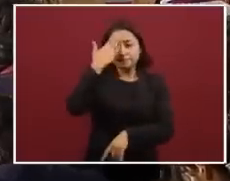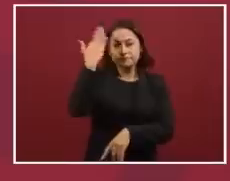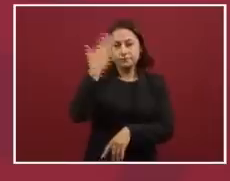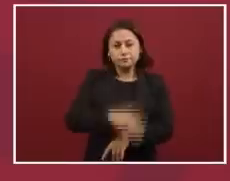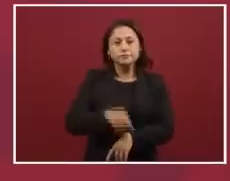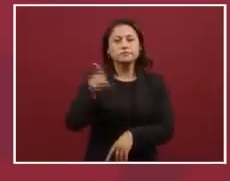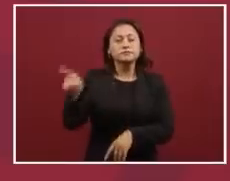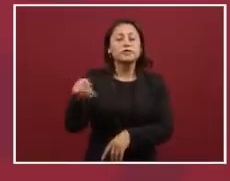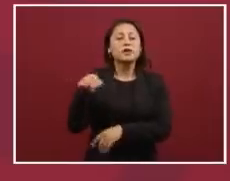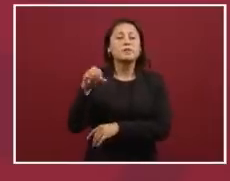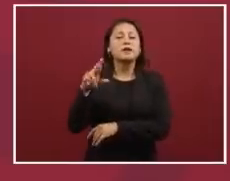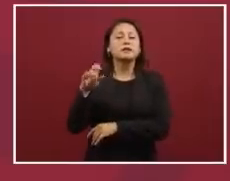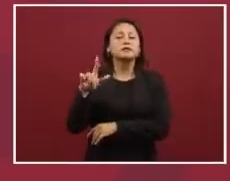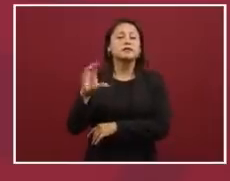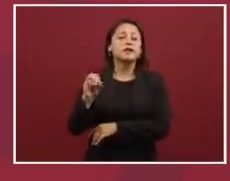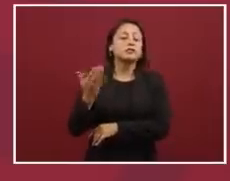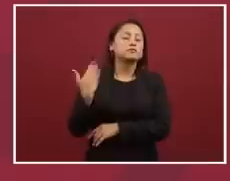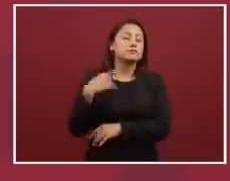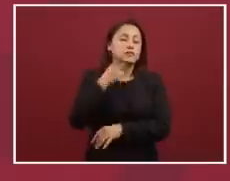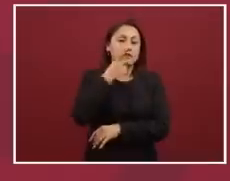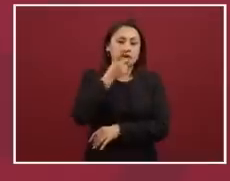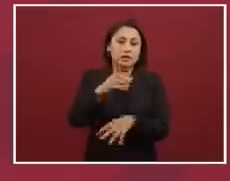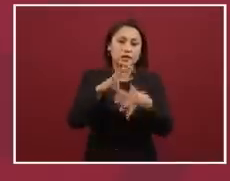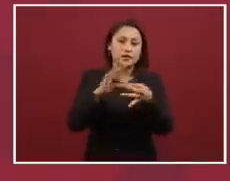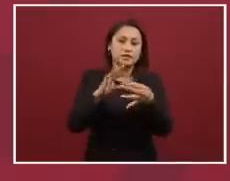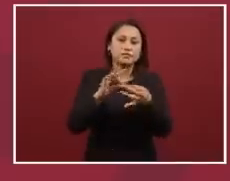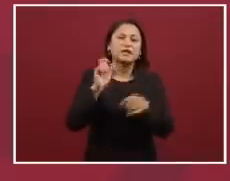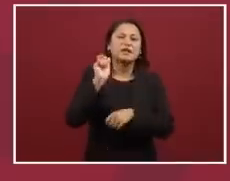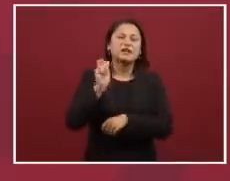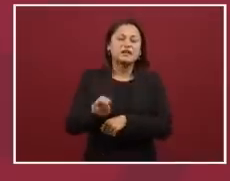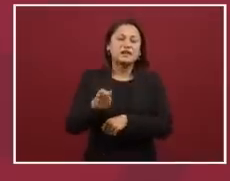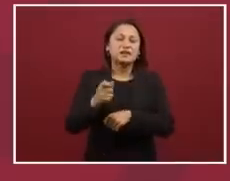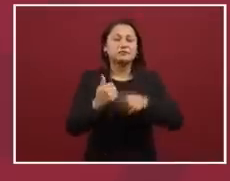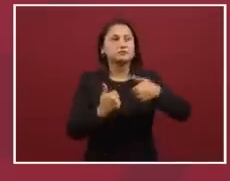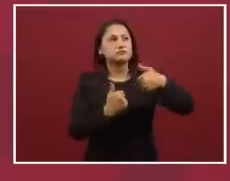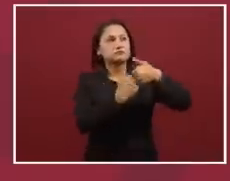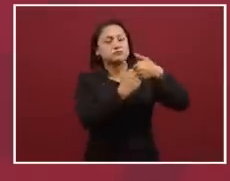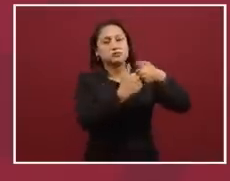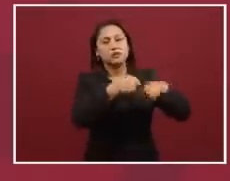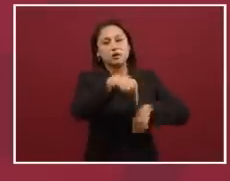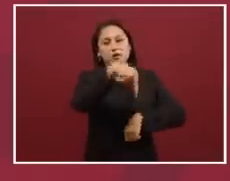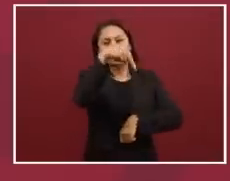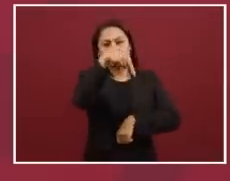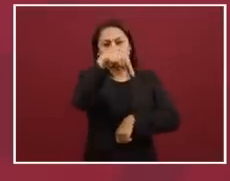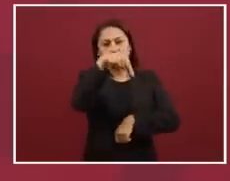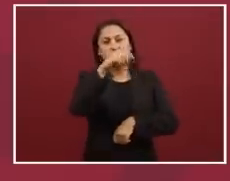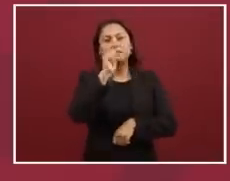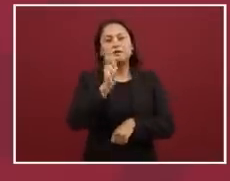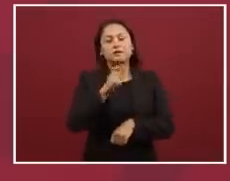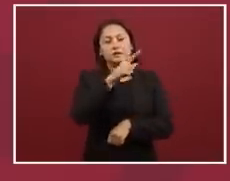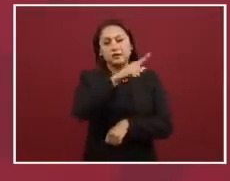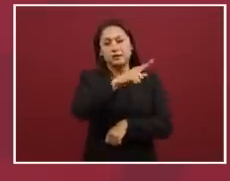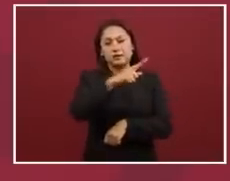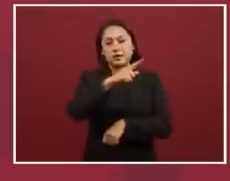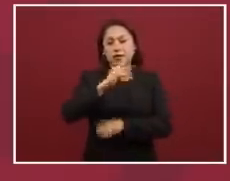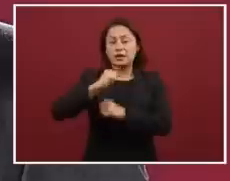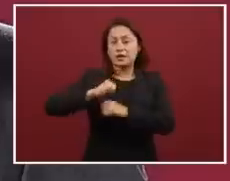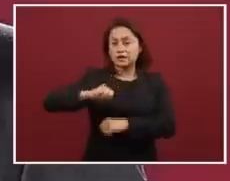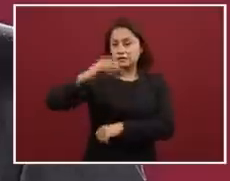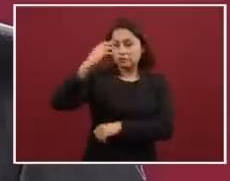la atención de la frontera norte. El responsable es Horacio